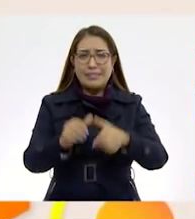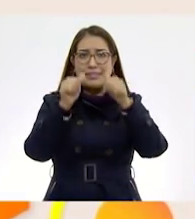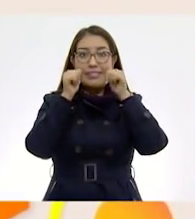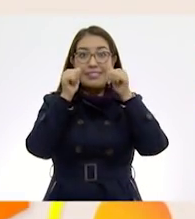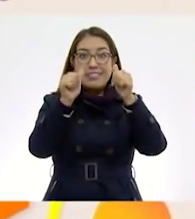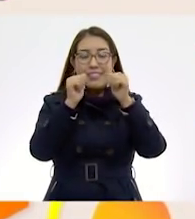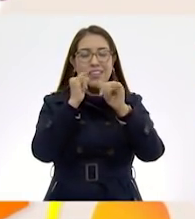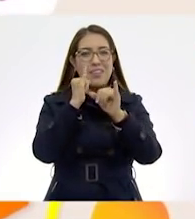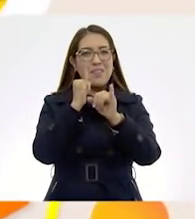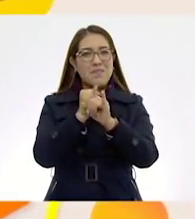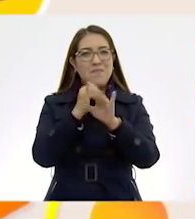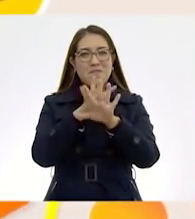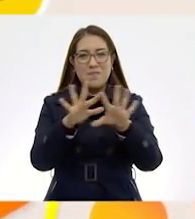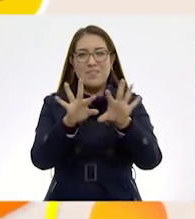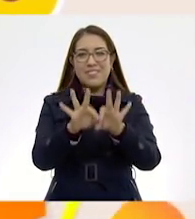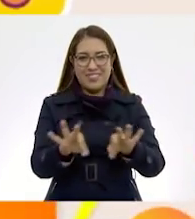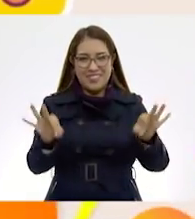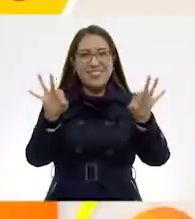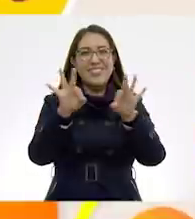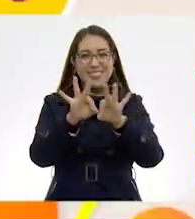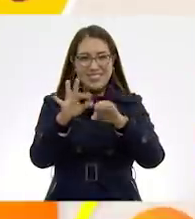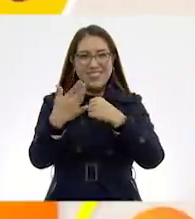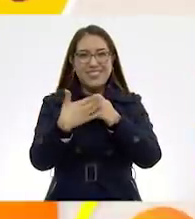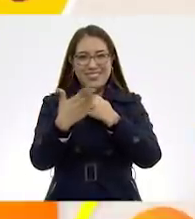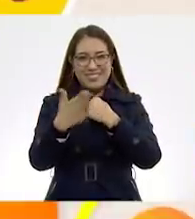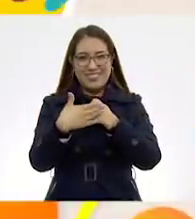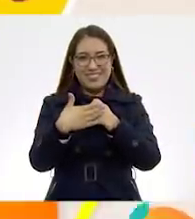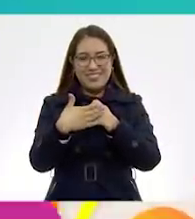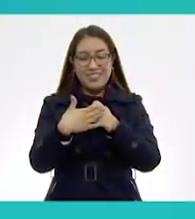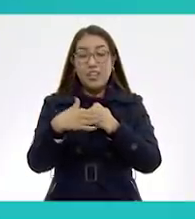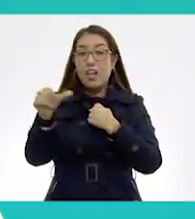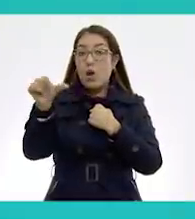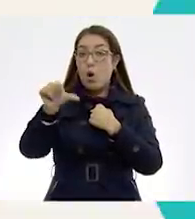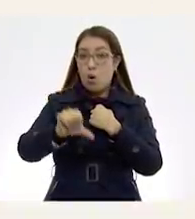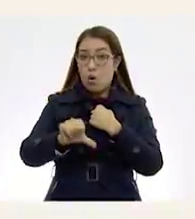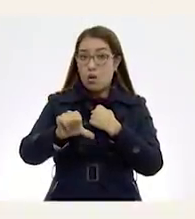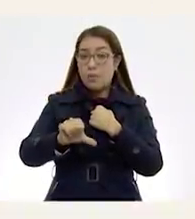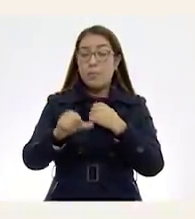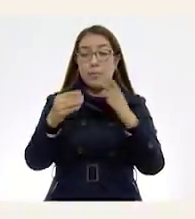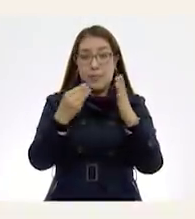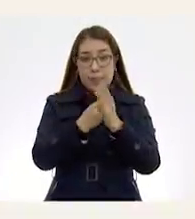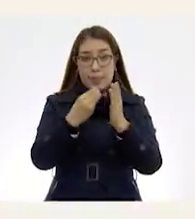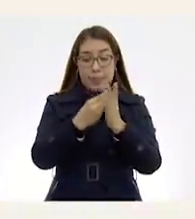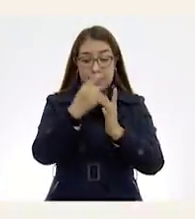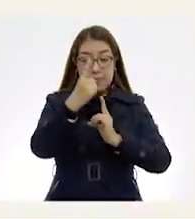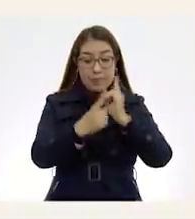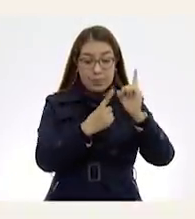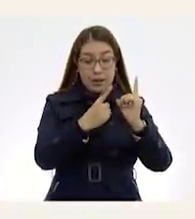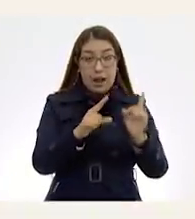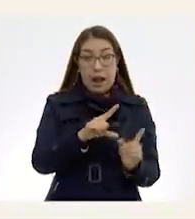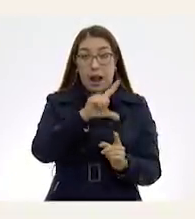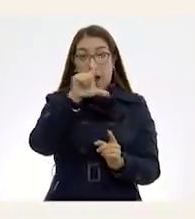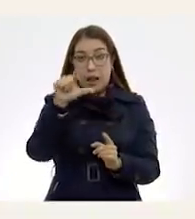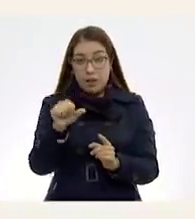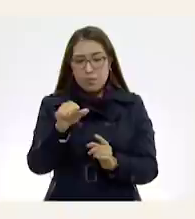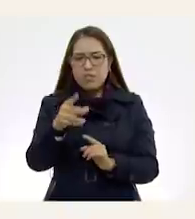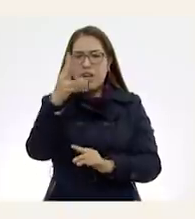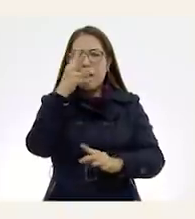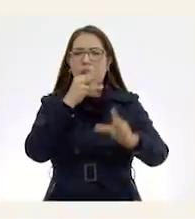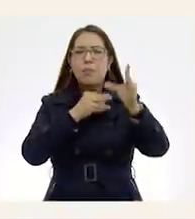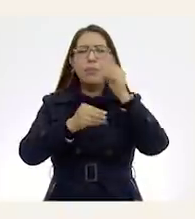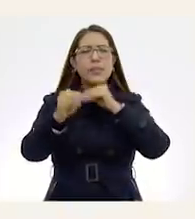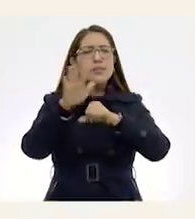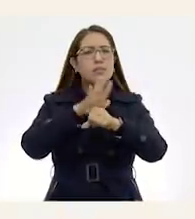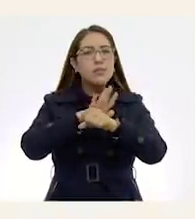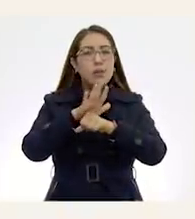Atención, atención. Información importante. Hoy, después de tu clase de educación física, aprenderemos a